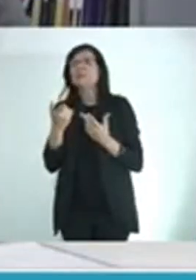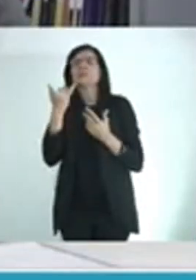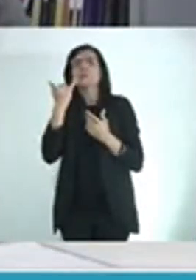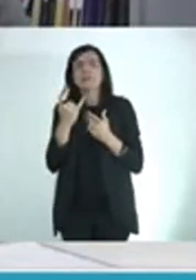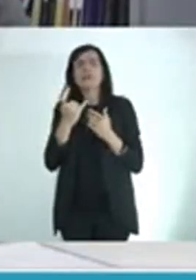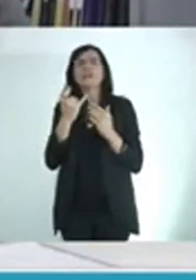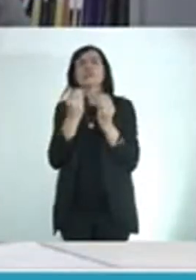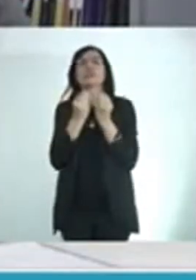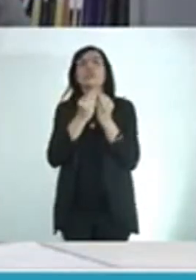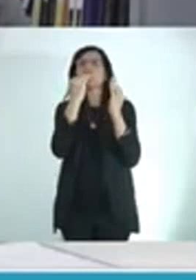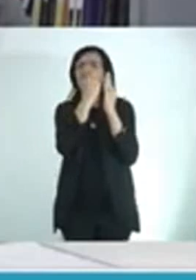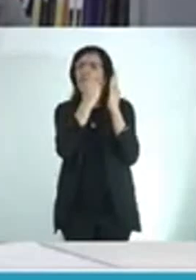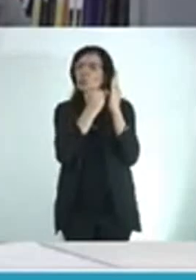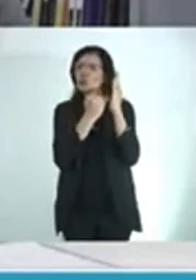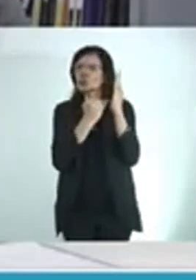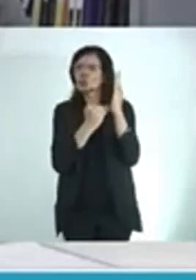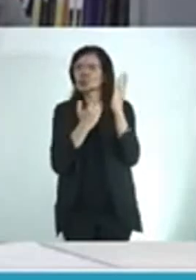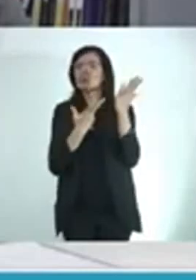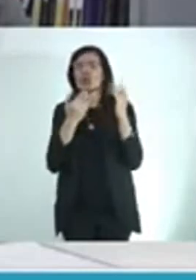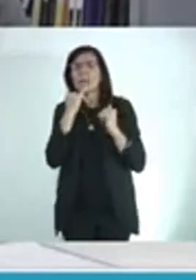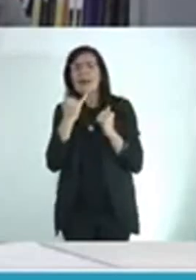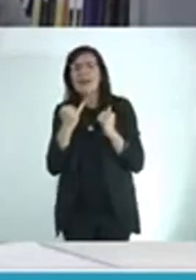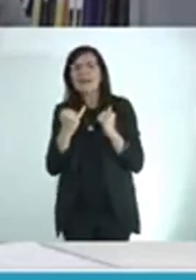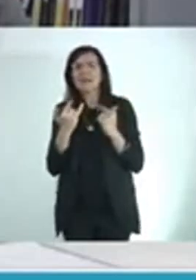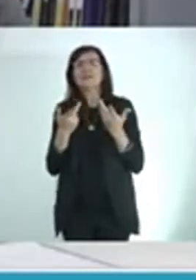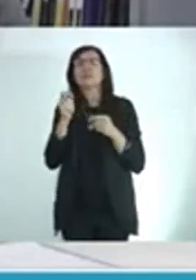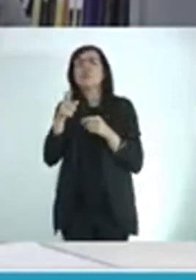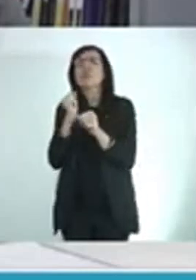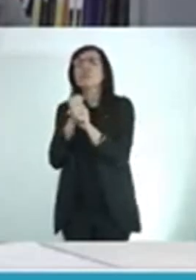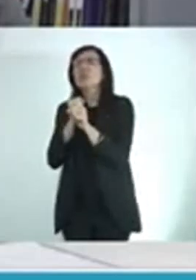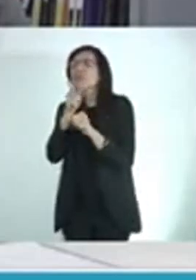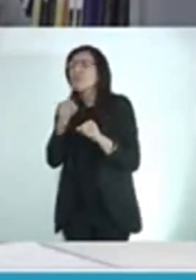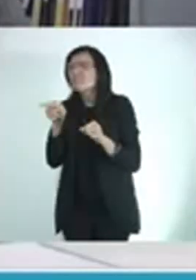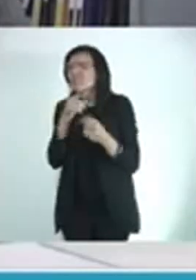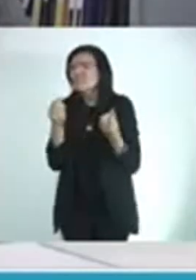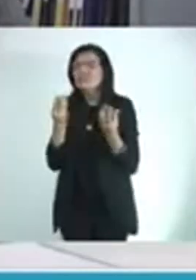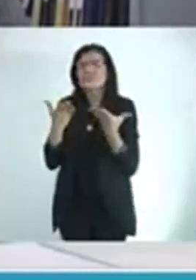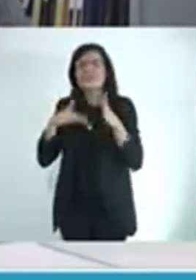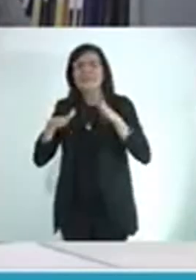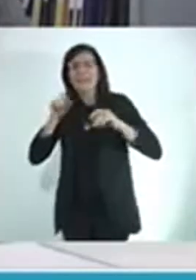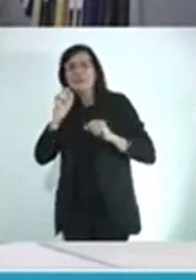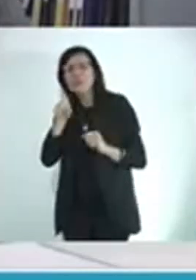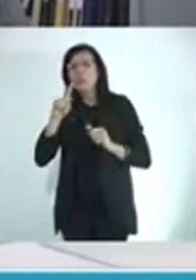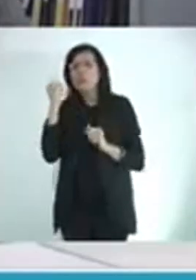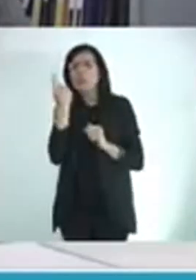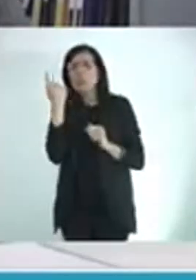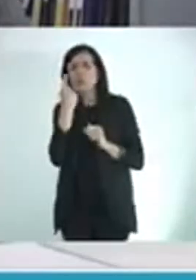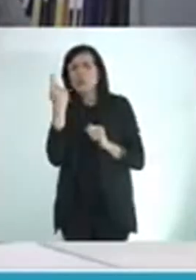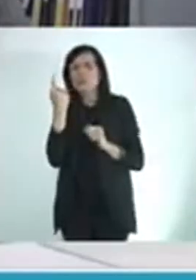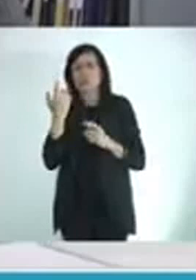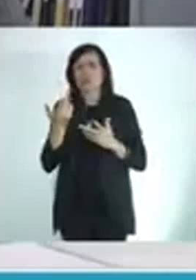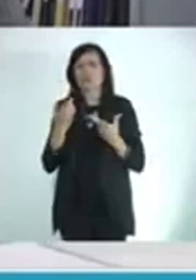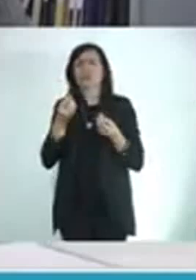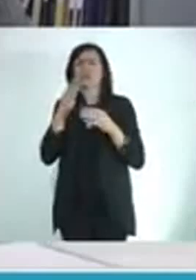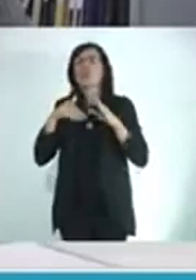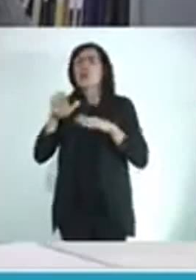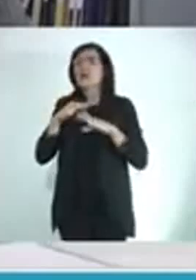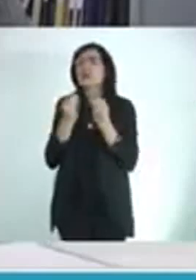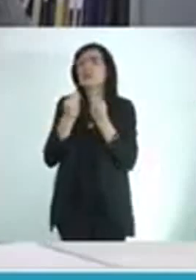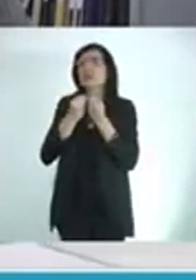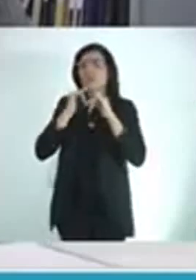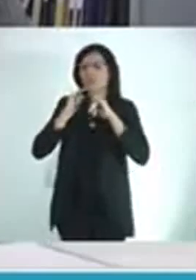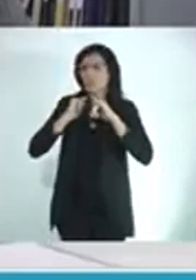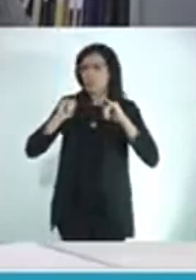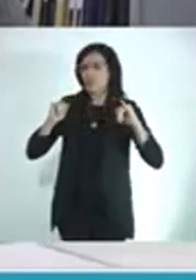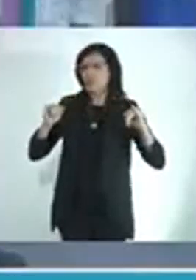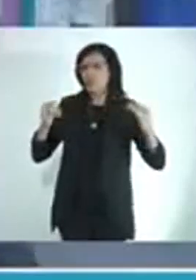que dependen de tu dirección. Contanos cómo es el trabajo diario, cómo manejan, ¿no?, tanta información, tantos programas que